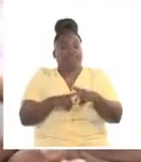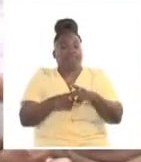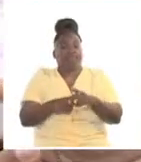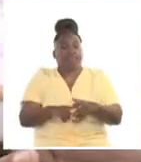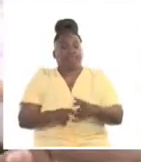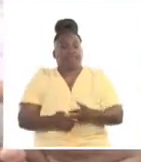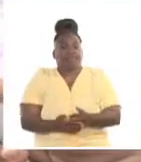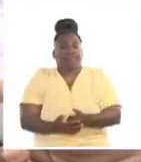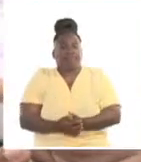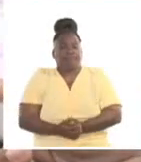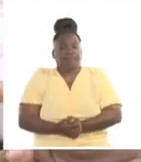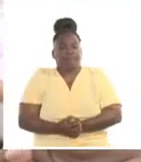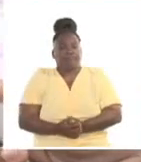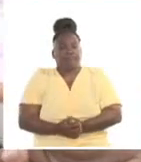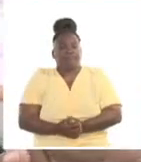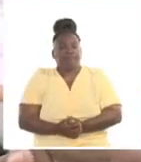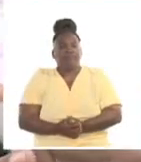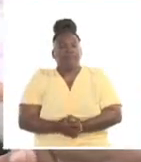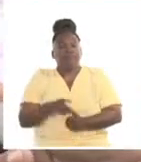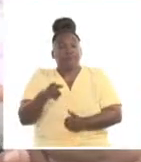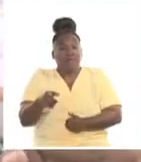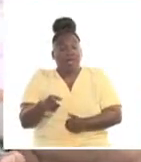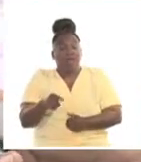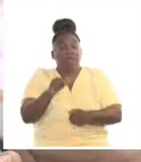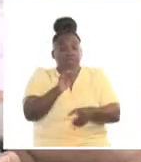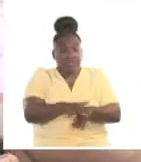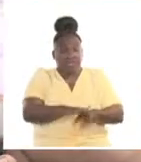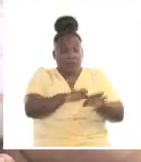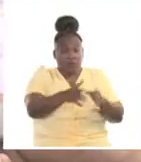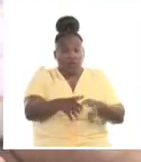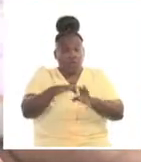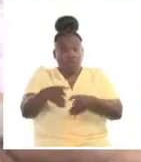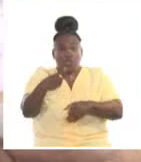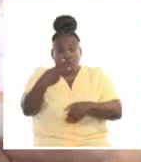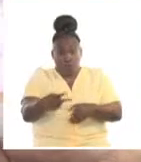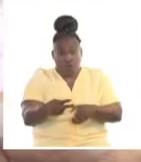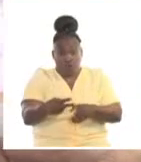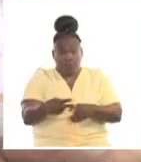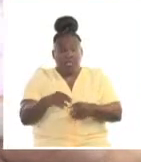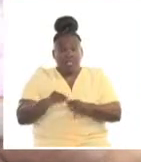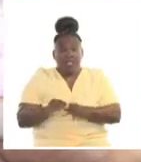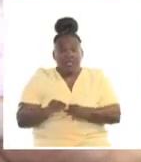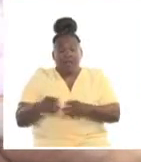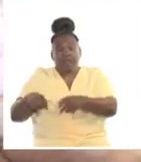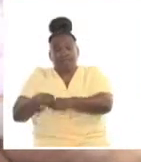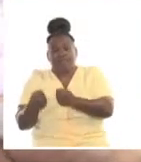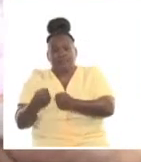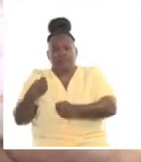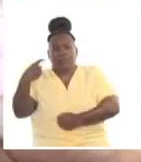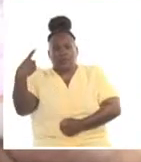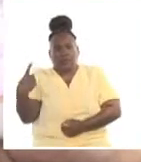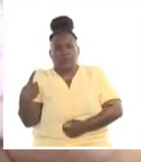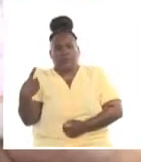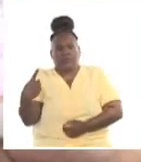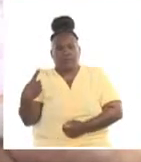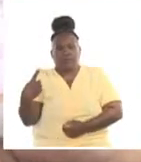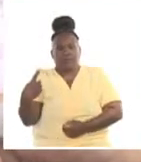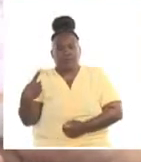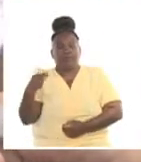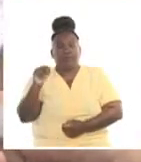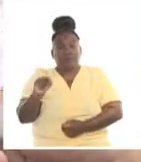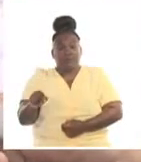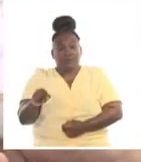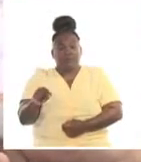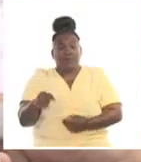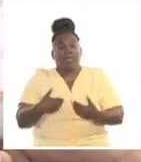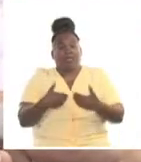avería. Nos entraron dos unidades y salió la unidad número 4 de Césped. La disponibilidad relativa que